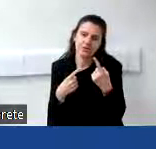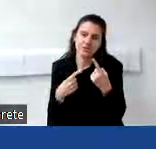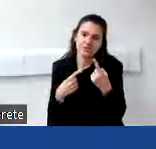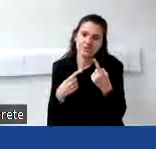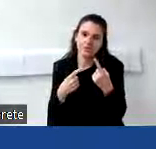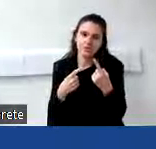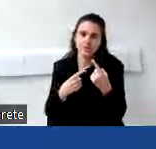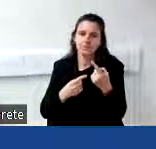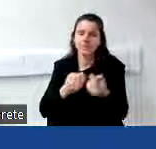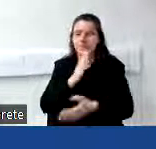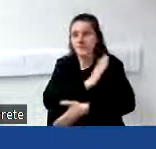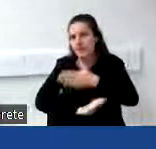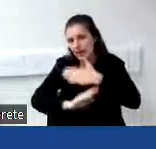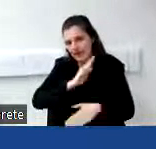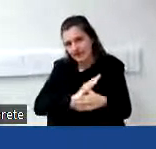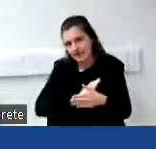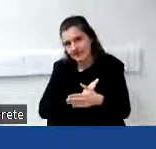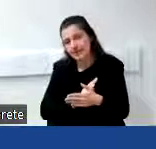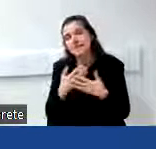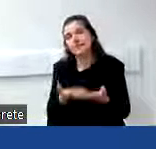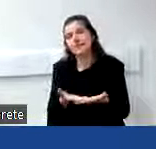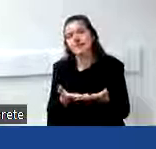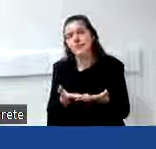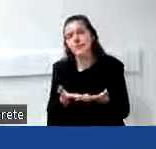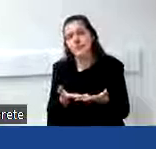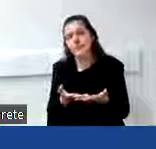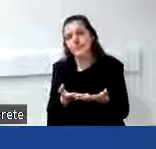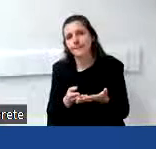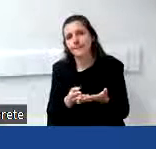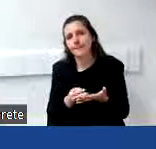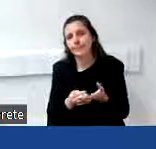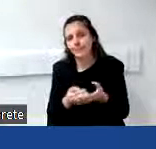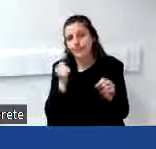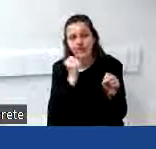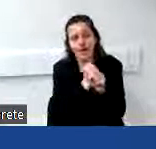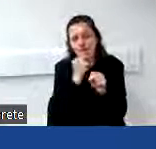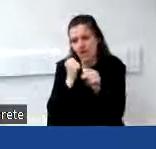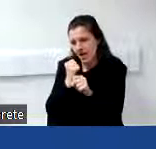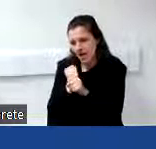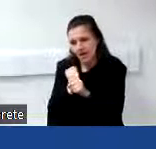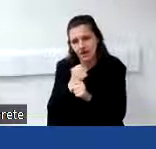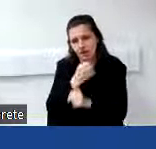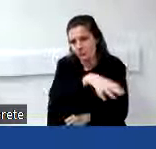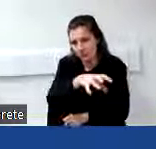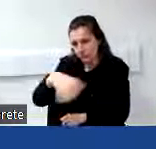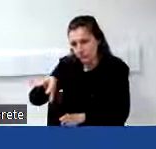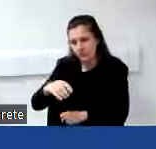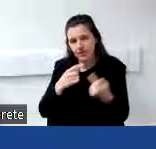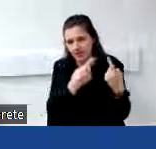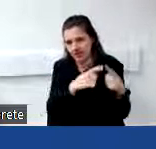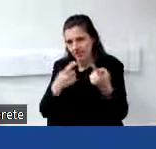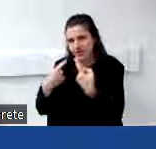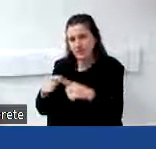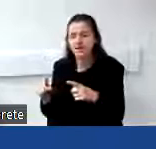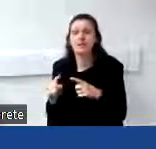también, ¿tá? Entonces, bueno, inclusive se ha trabajado por distintos sectores, ¿tá? Para